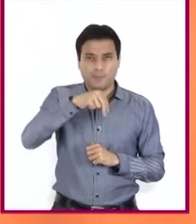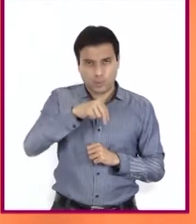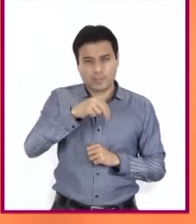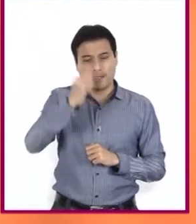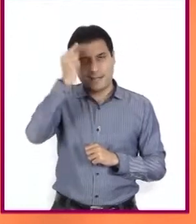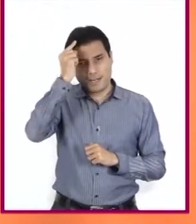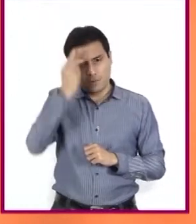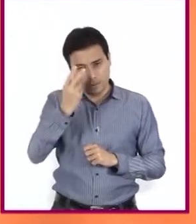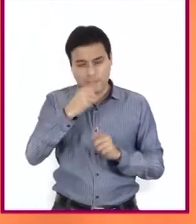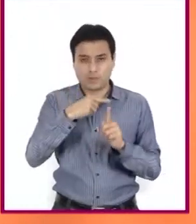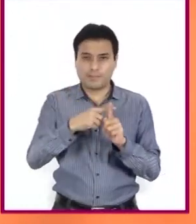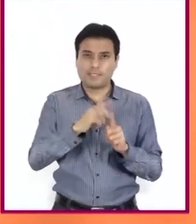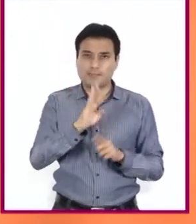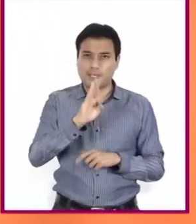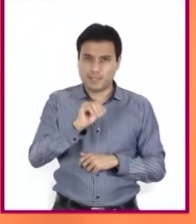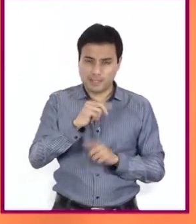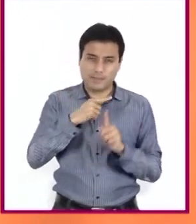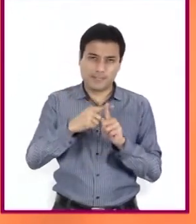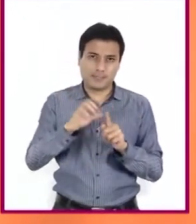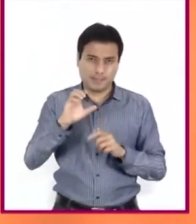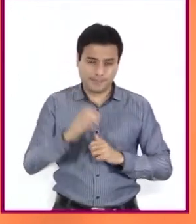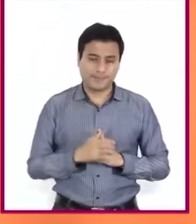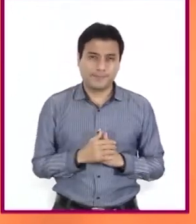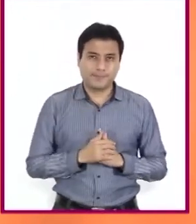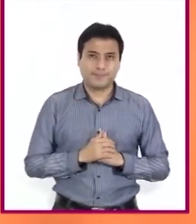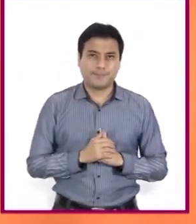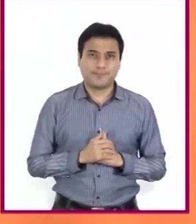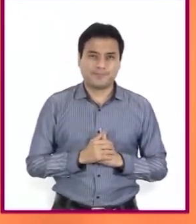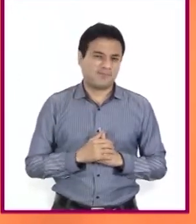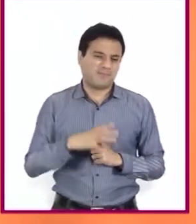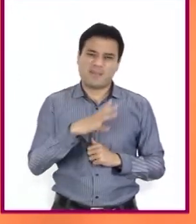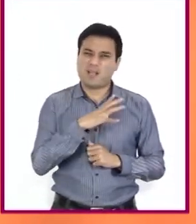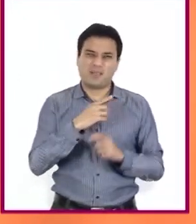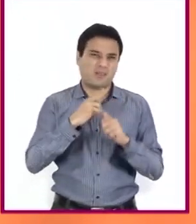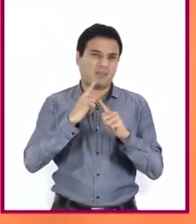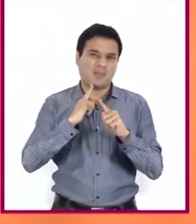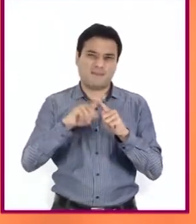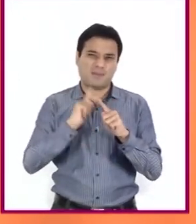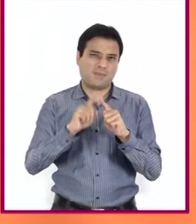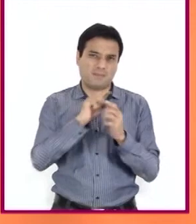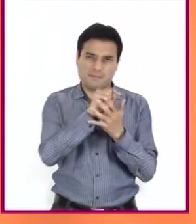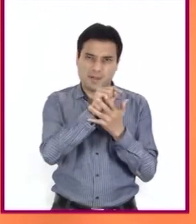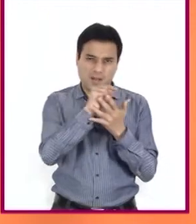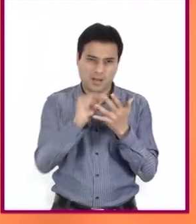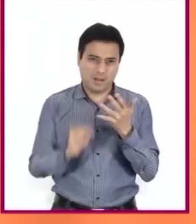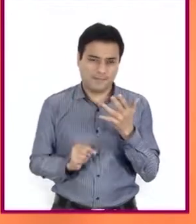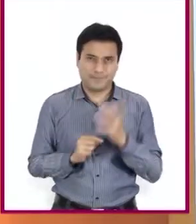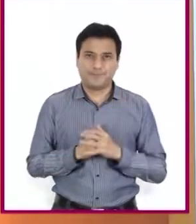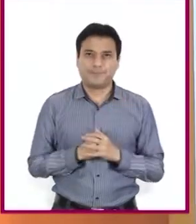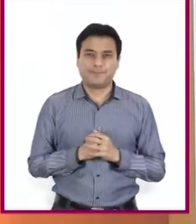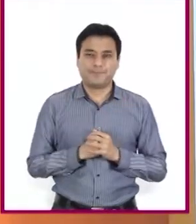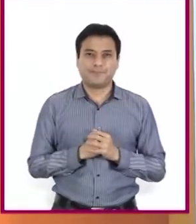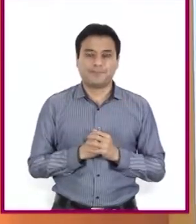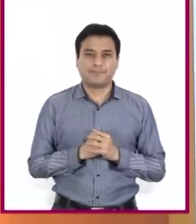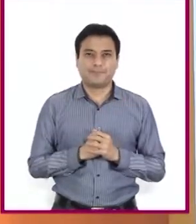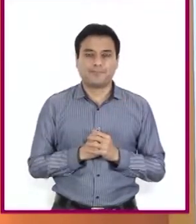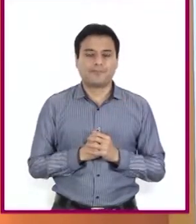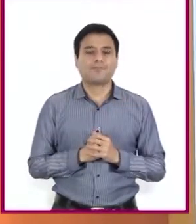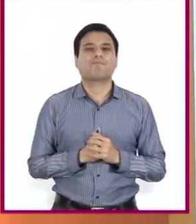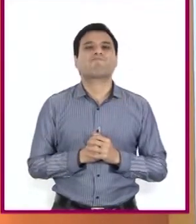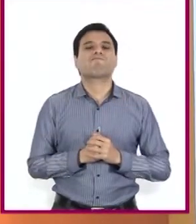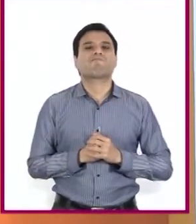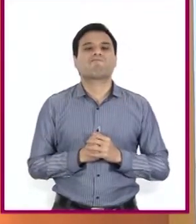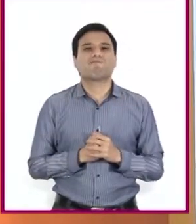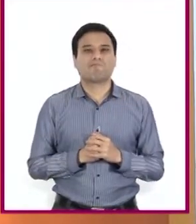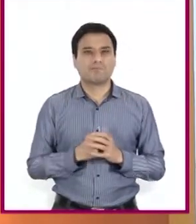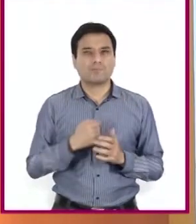más b, n más c, entre otras sucesiones cuadráticas. Maestra, observo que